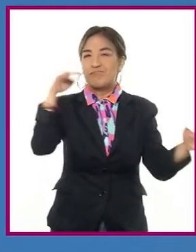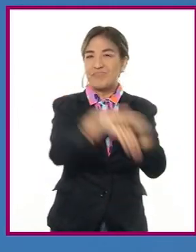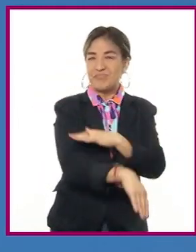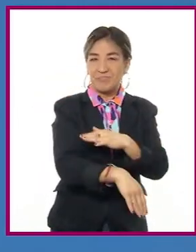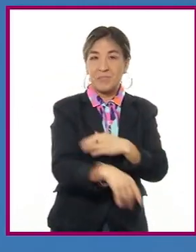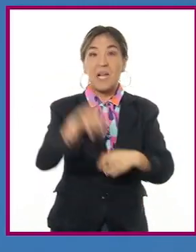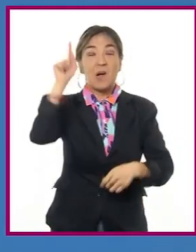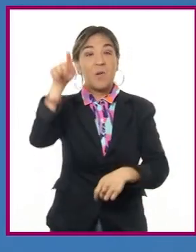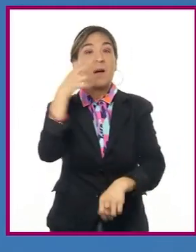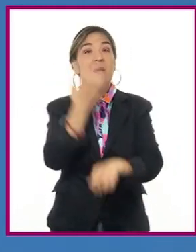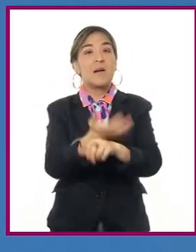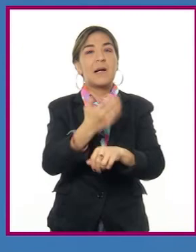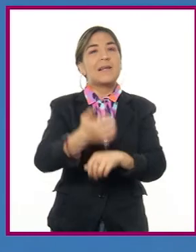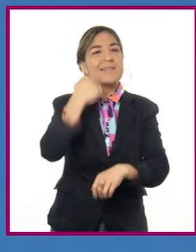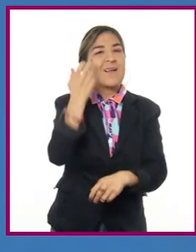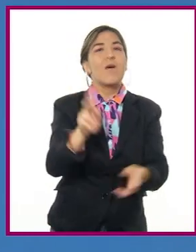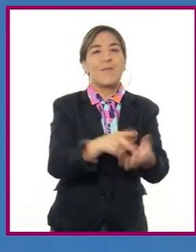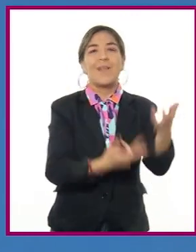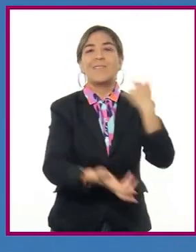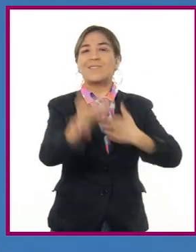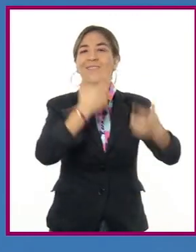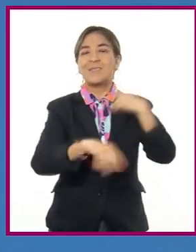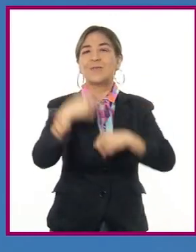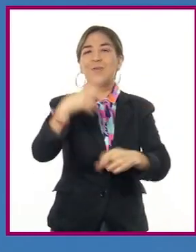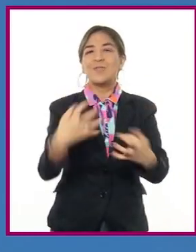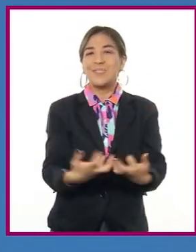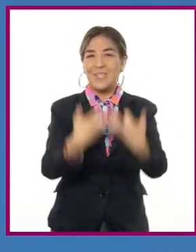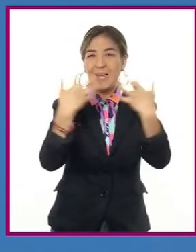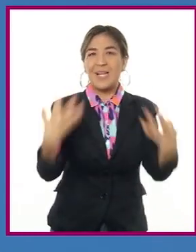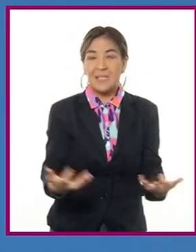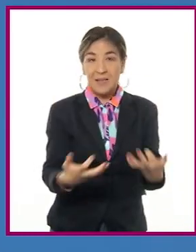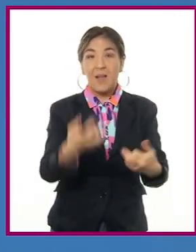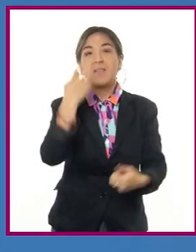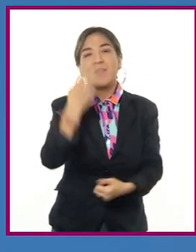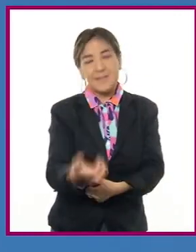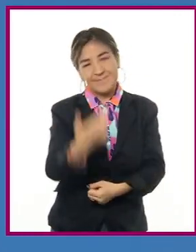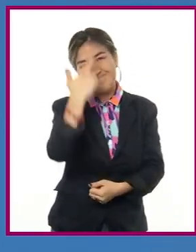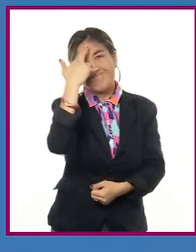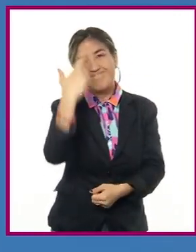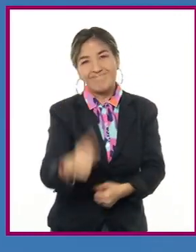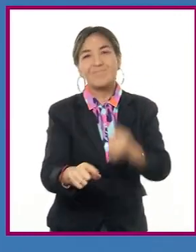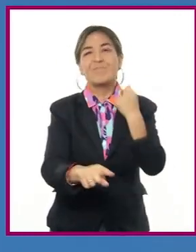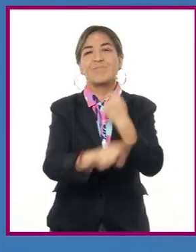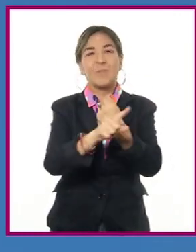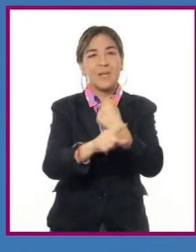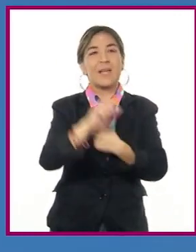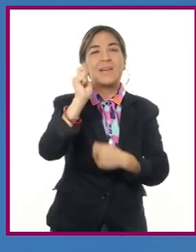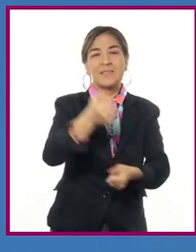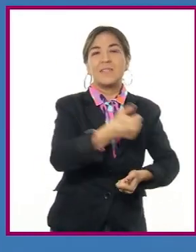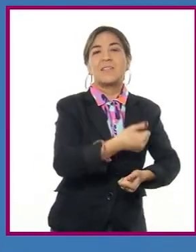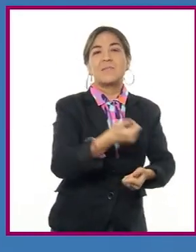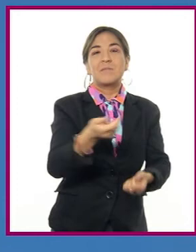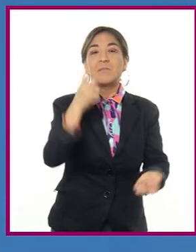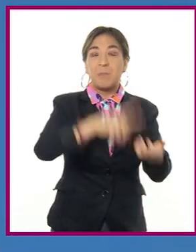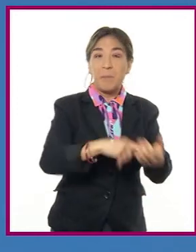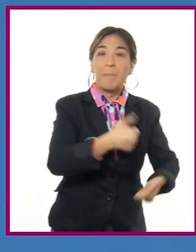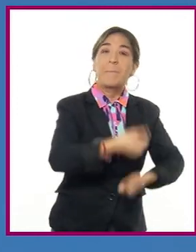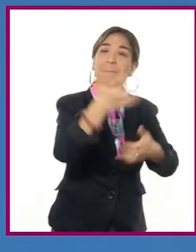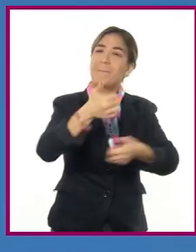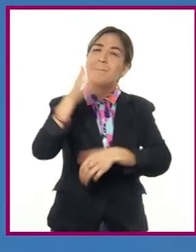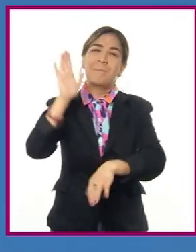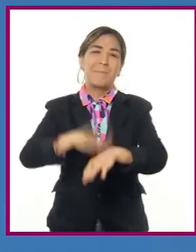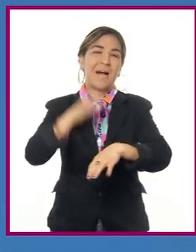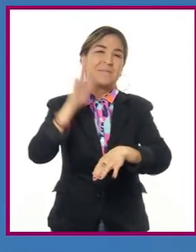norteamericanas querían recuperar los terrenos perdidos, lo que trajo como consecuencia que las importaciones crecieran.